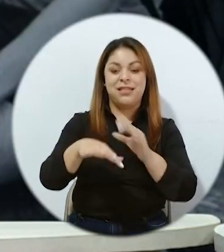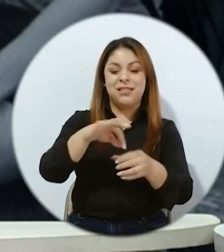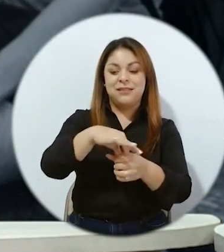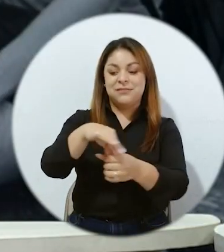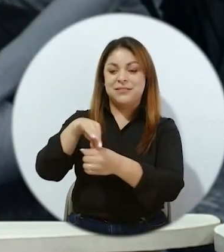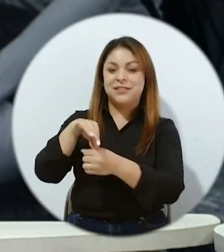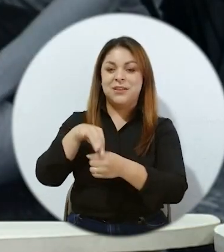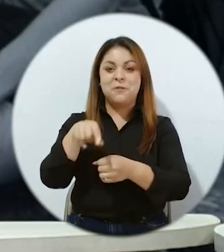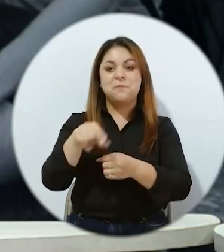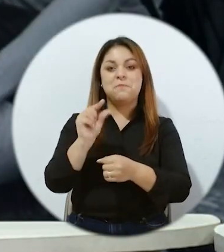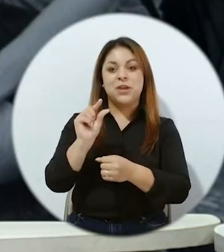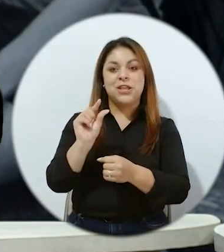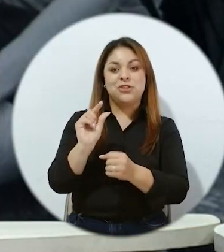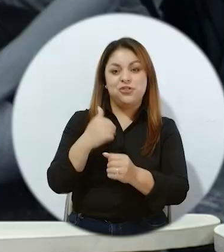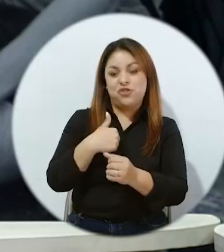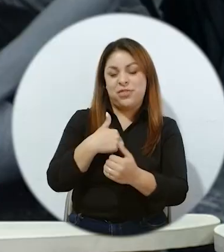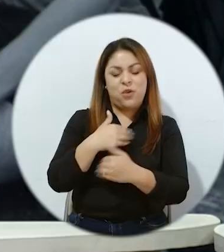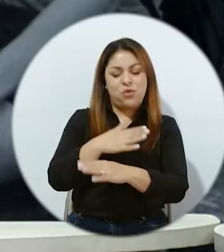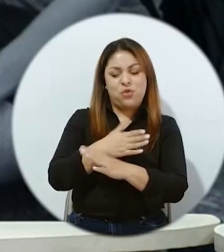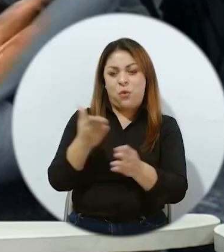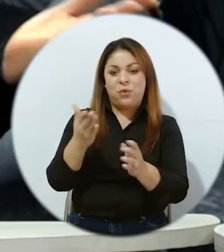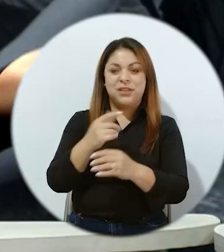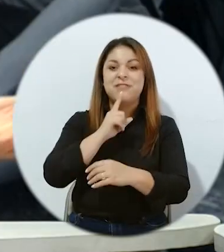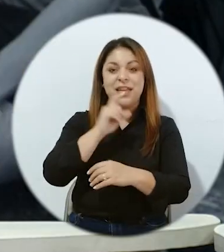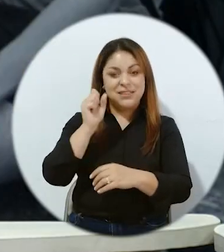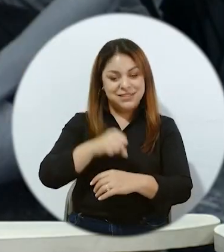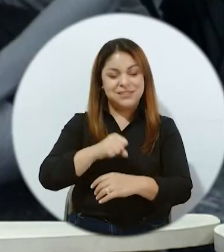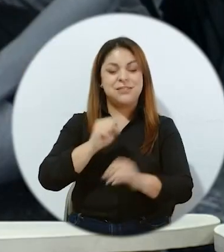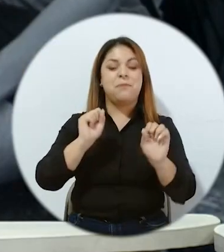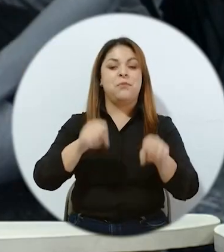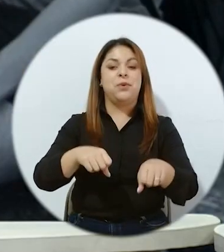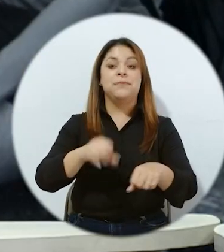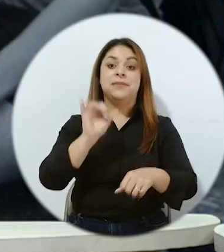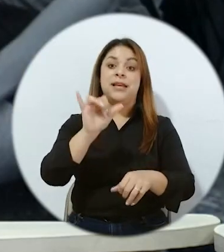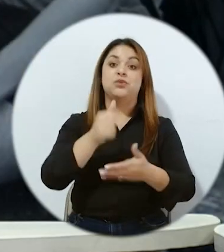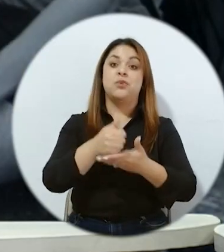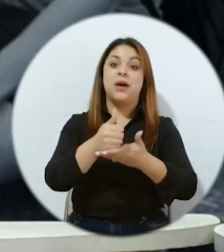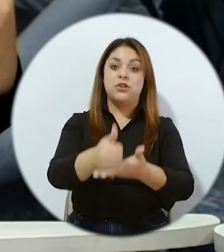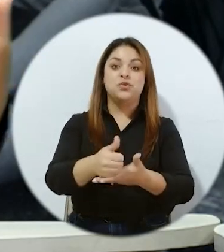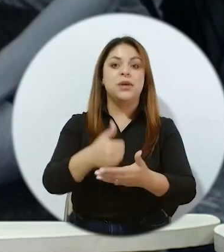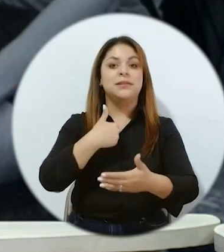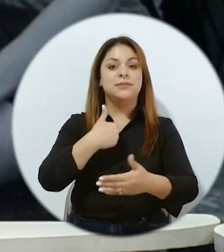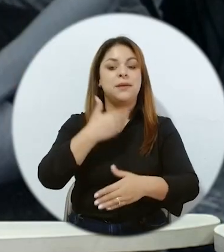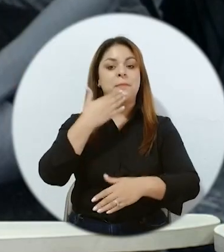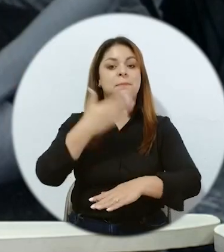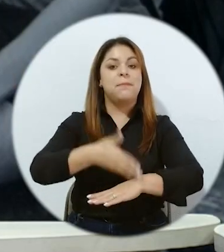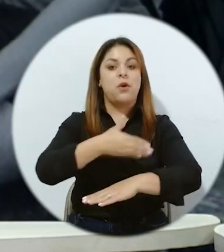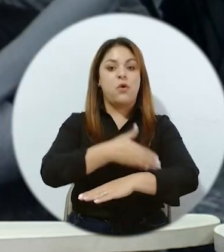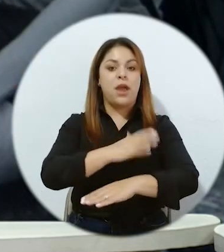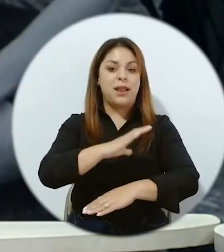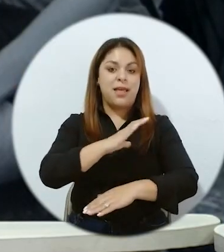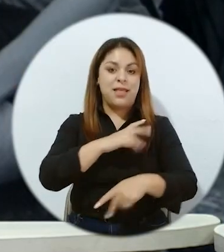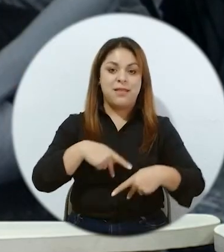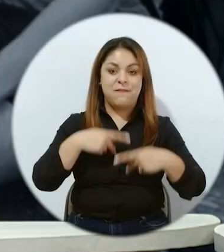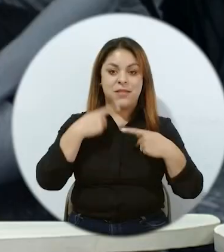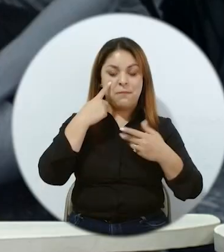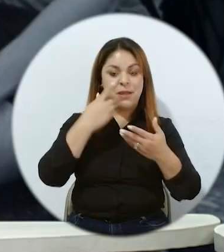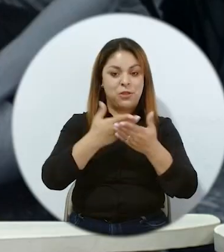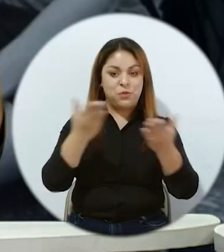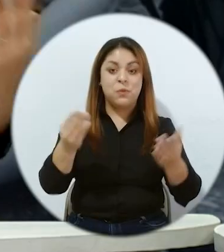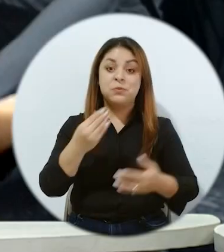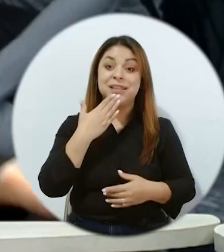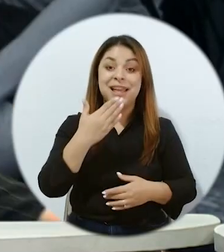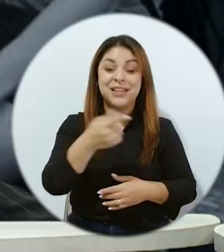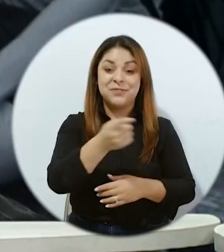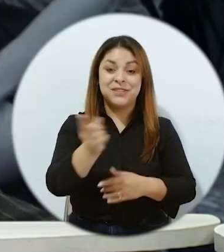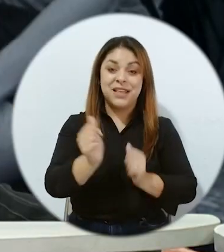cuadrados tengo de todo un poco, así que doy fe de que sí se puede. Y Maribel, invitar a la gente porque eso va a permitir que tengamos una mejor calidad de vida para todos y para todas.